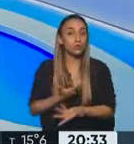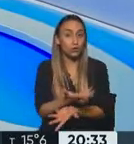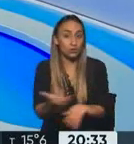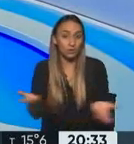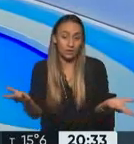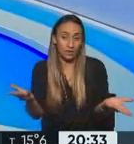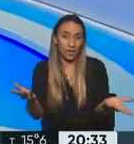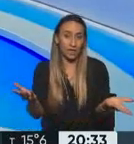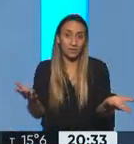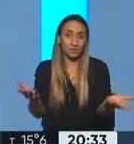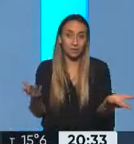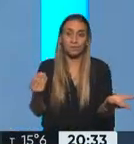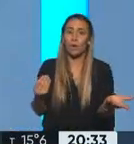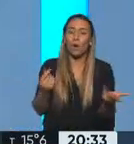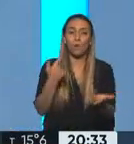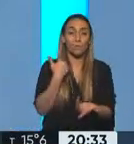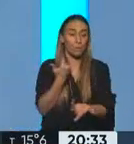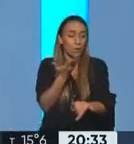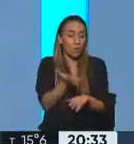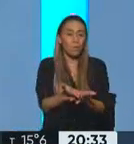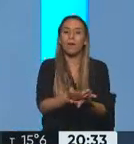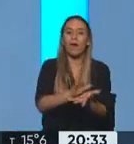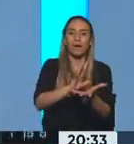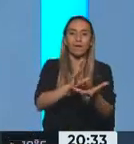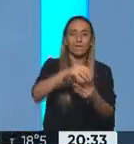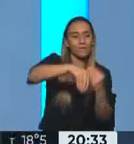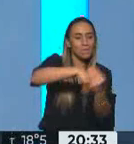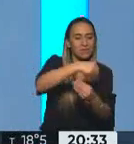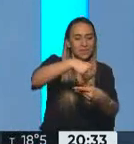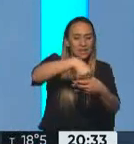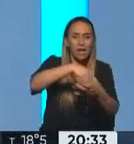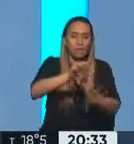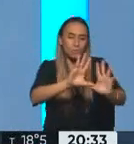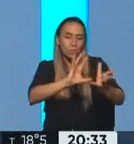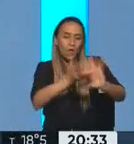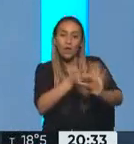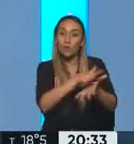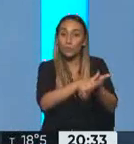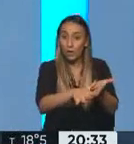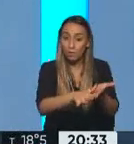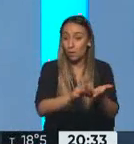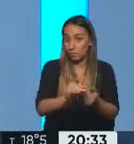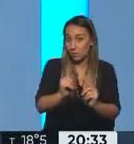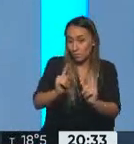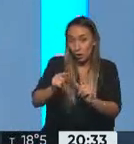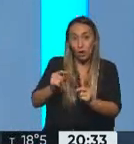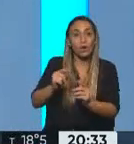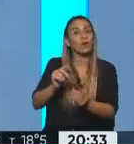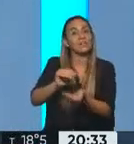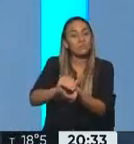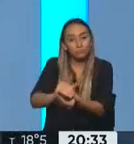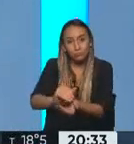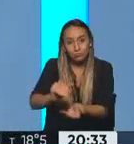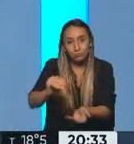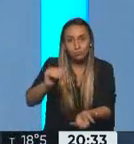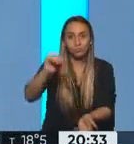como blanquea un nuevo modelo de familia, como veníamos hablando, que también a los niños que nacen en marco de un proceso así, que se van a